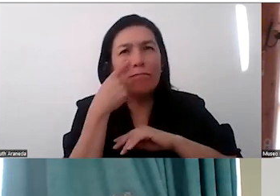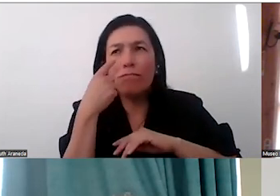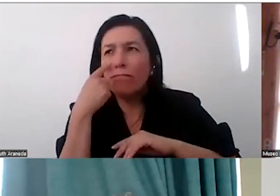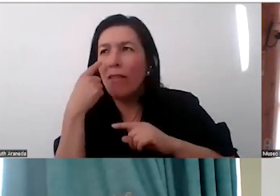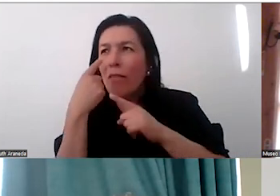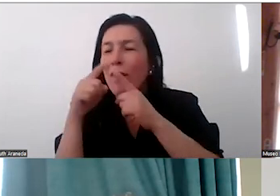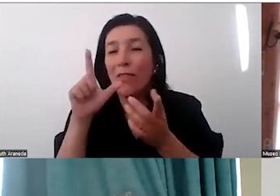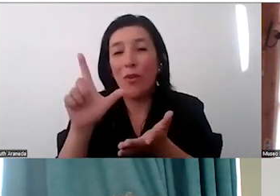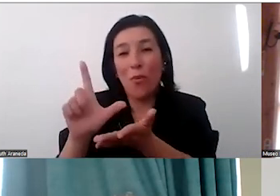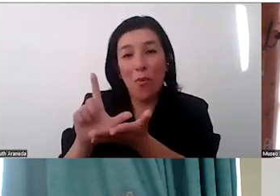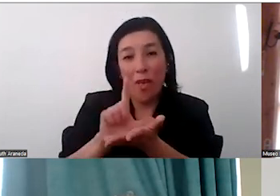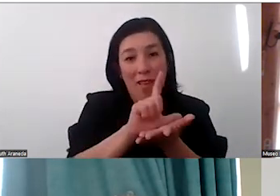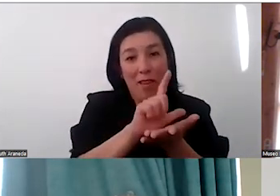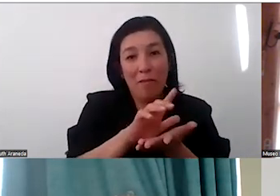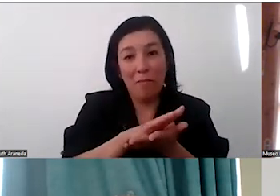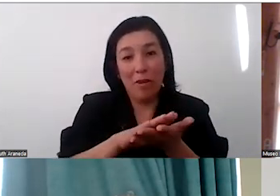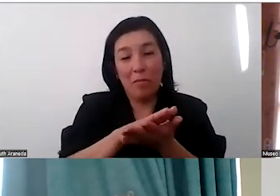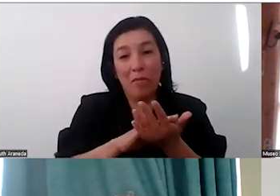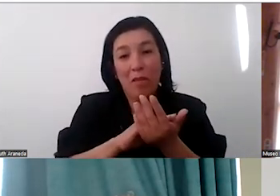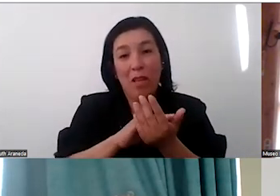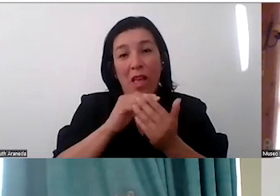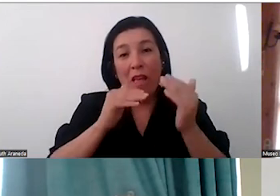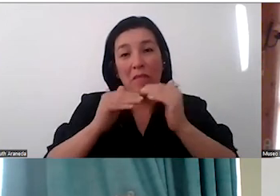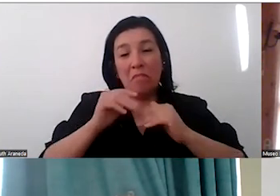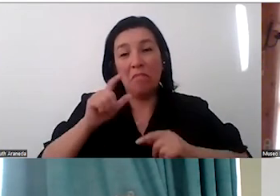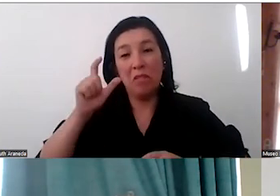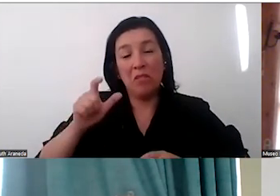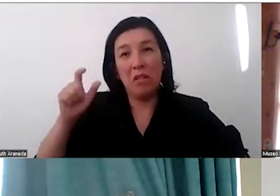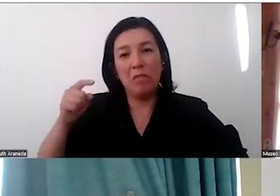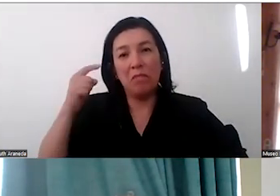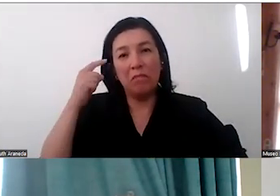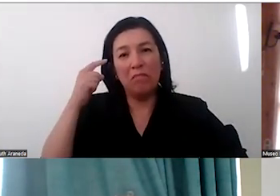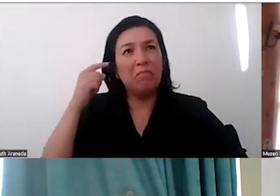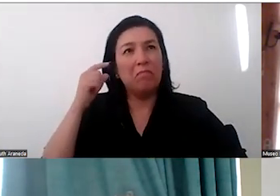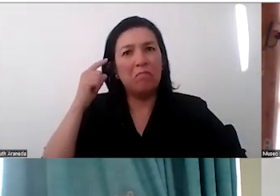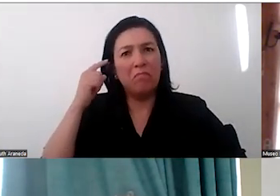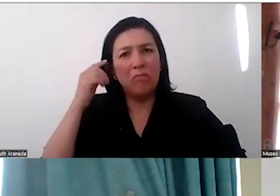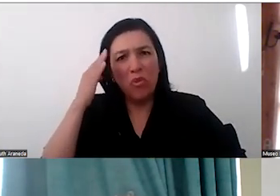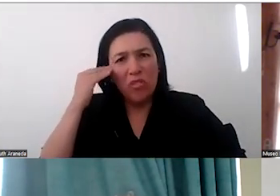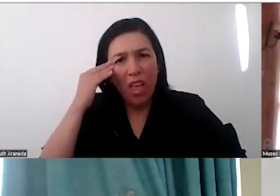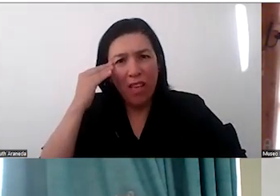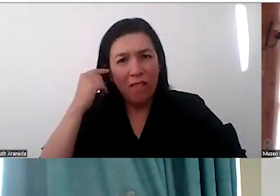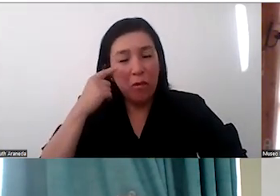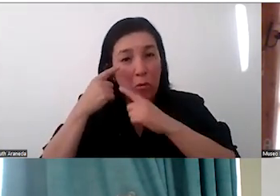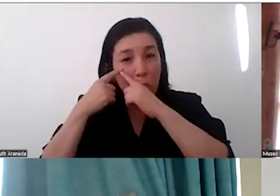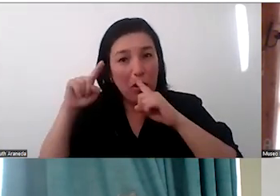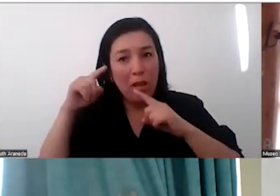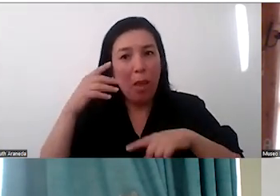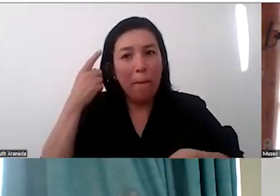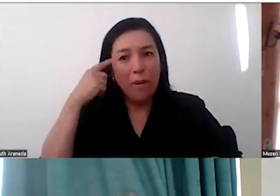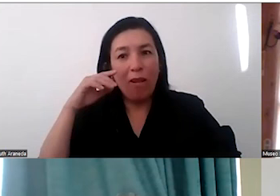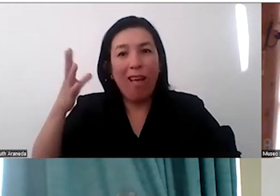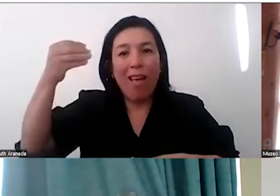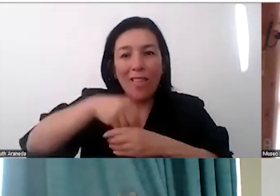que, por ejemplo, muchas personas pueden encontrar que están como, no saben que existían, pero existe un gran ecosistema en